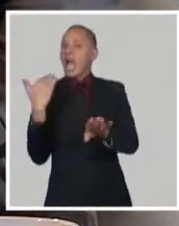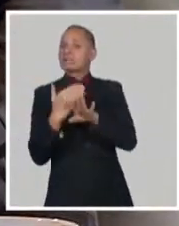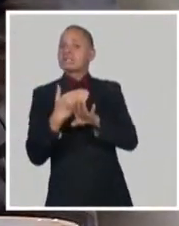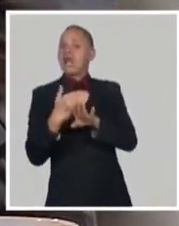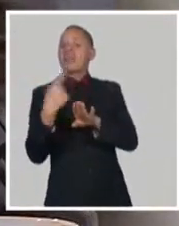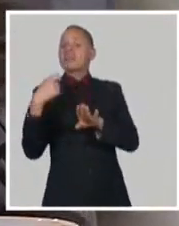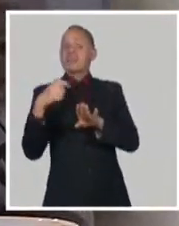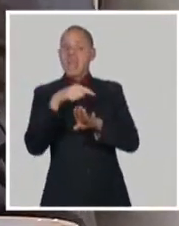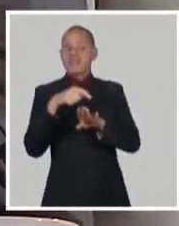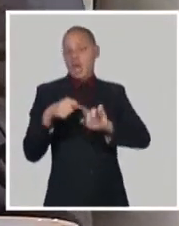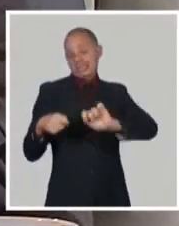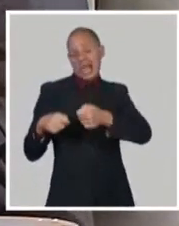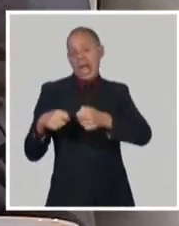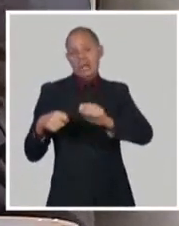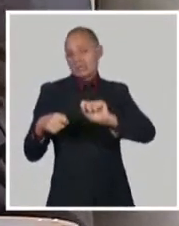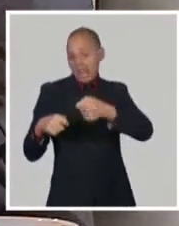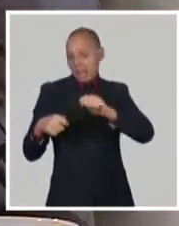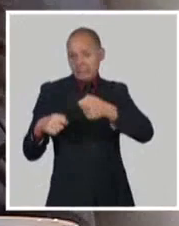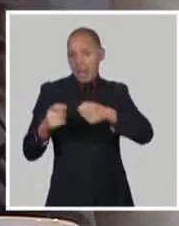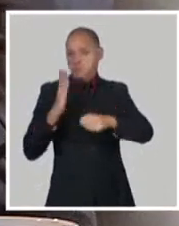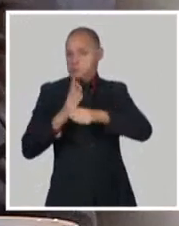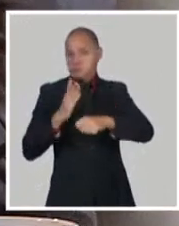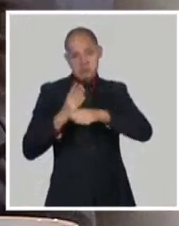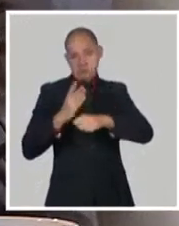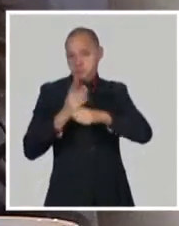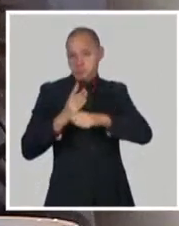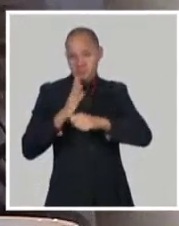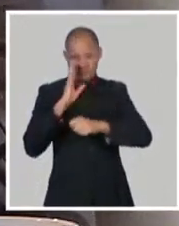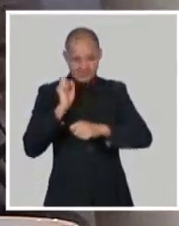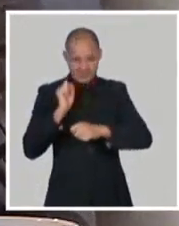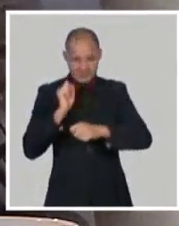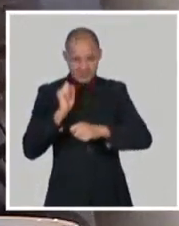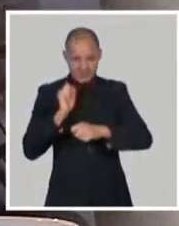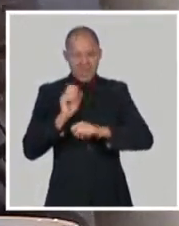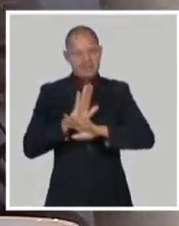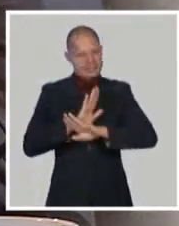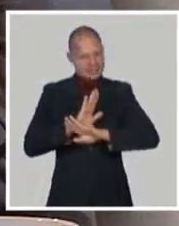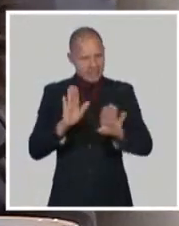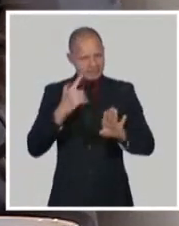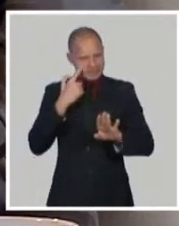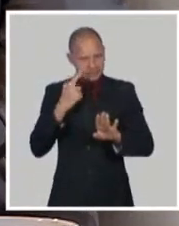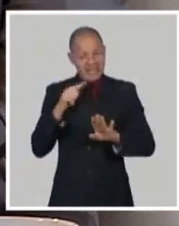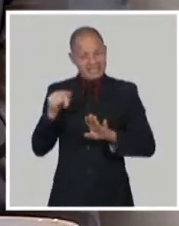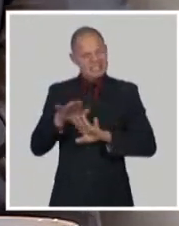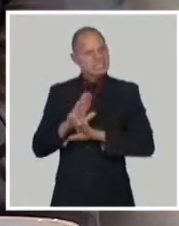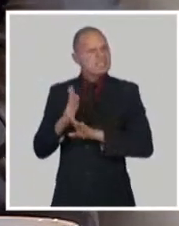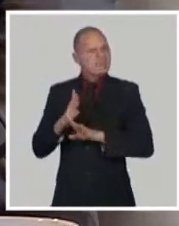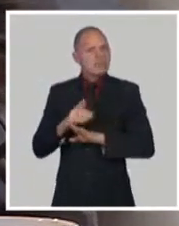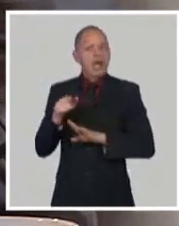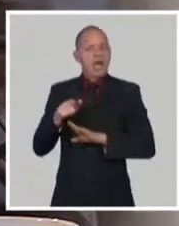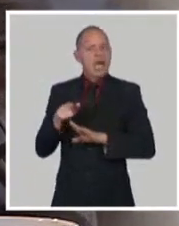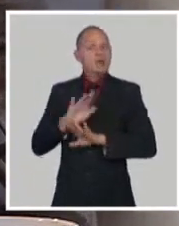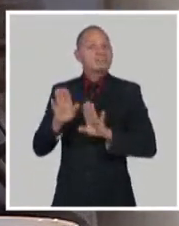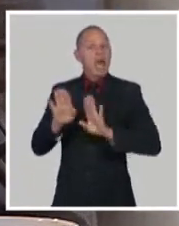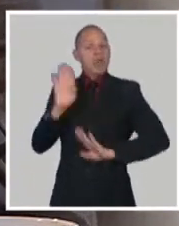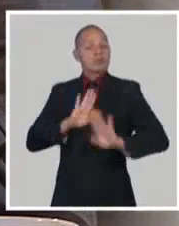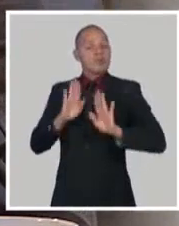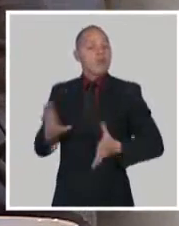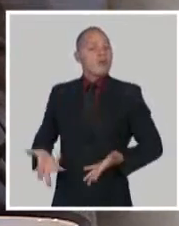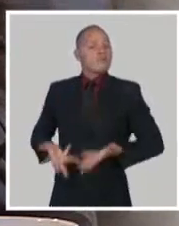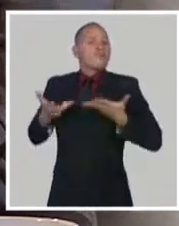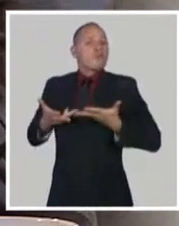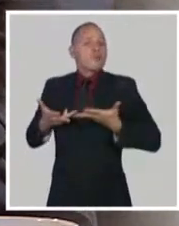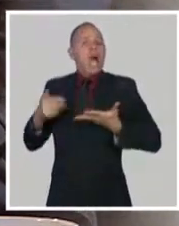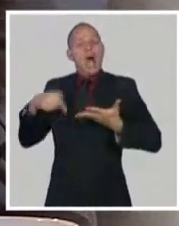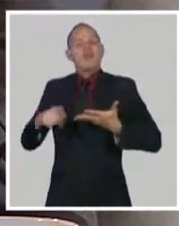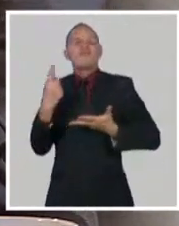sea, logramos que tengan anticuerpos. Y esa tercera dosis tiene un papel muy importante. A partir de esto que encontramos con esta